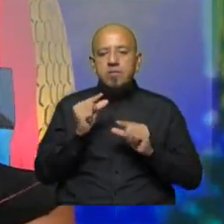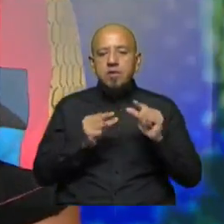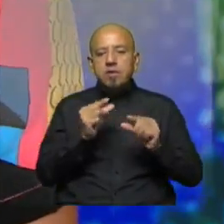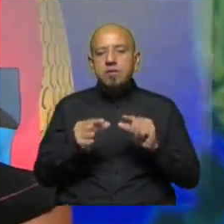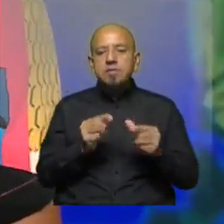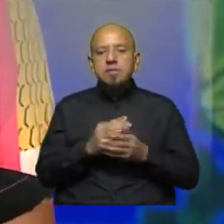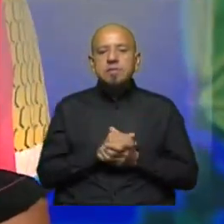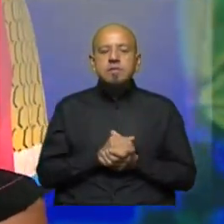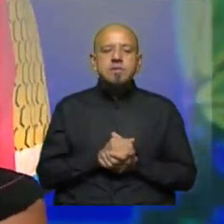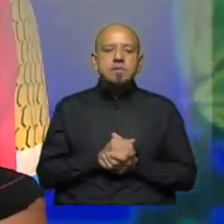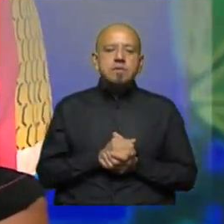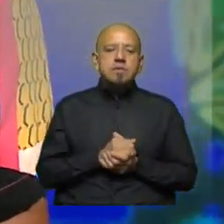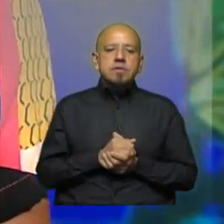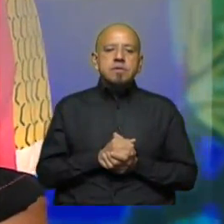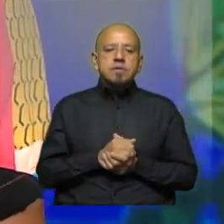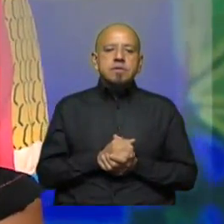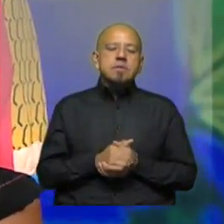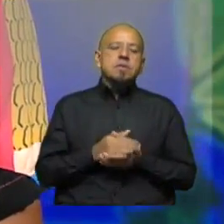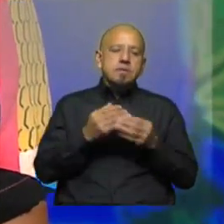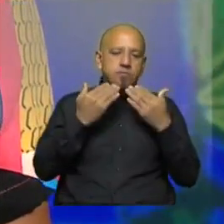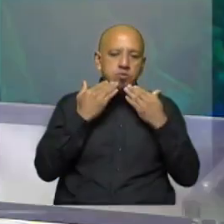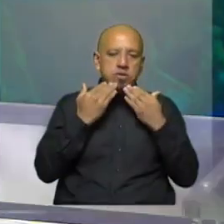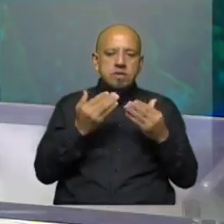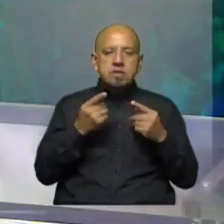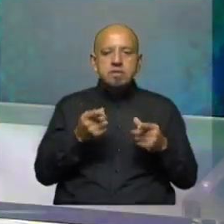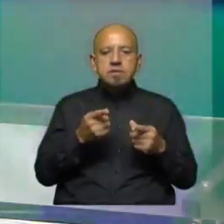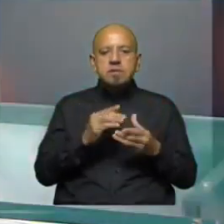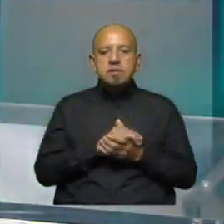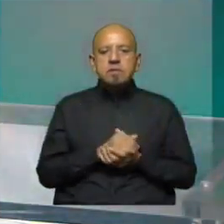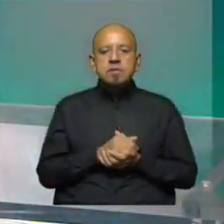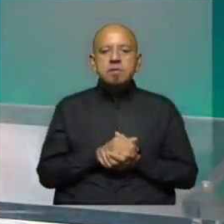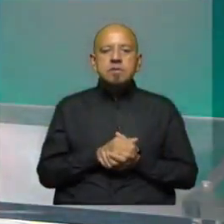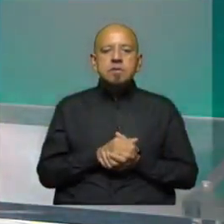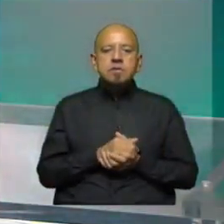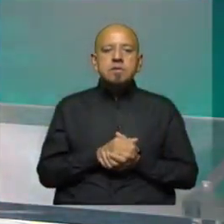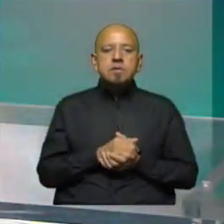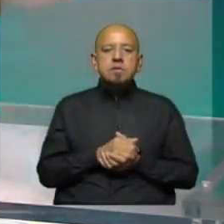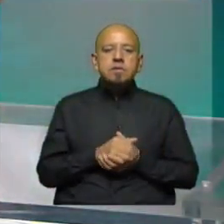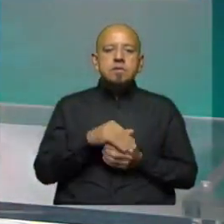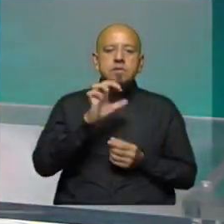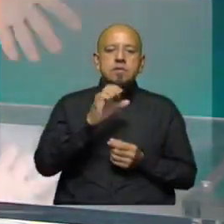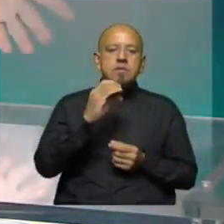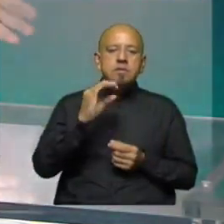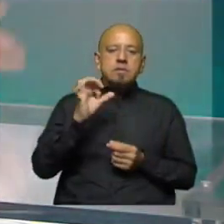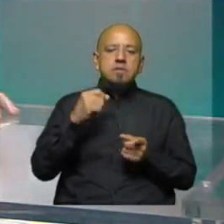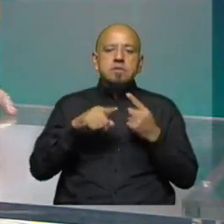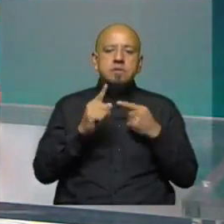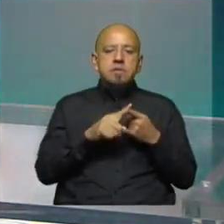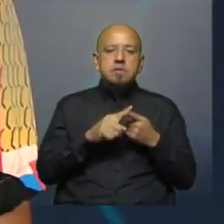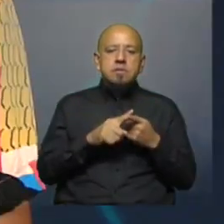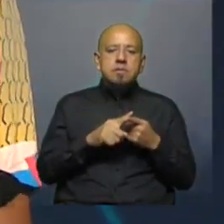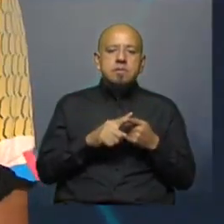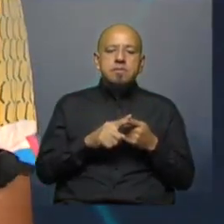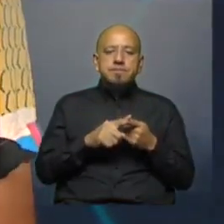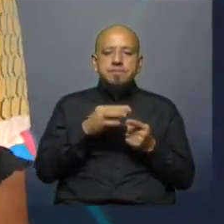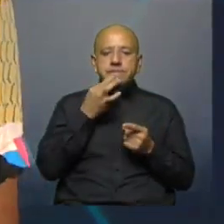Está muy bien. Bueno, Seba, muchas gracias por haber estado hoy acá. Recuerden, tienen Ecos y PDA y tienen, bueno, la página de Por Decir Algo,